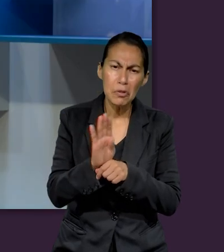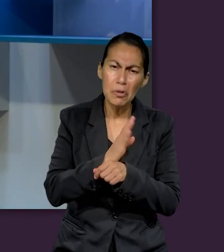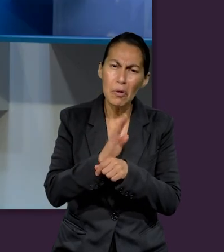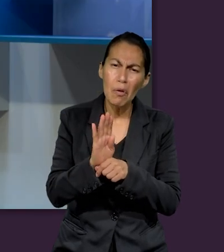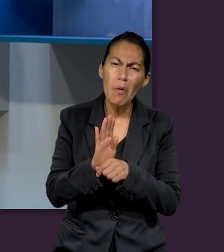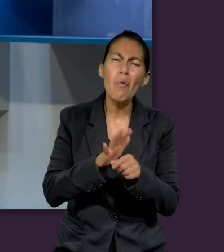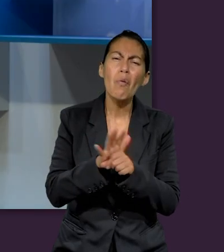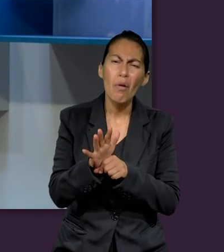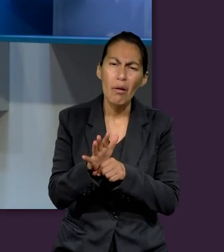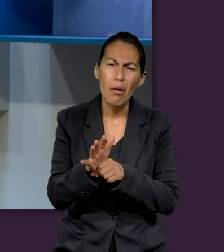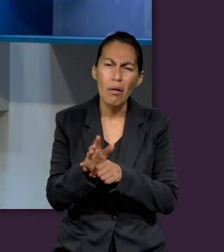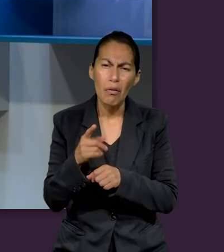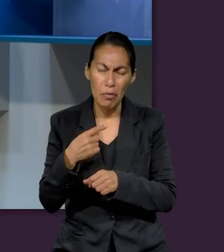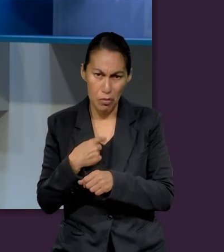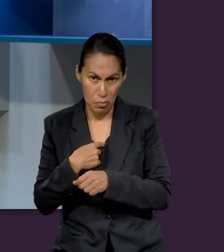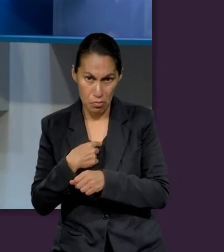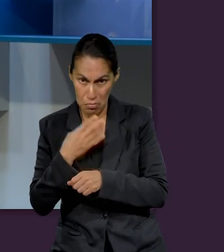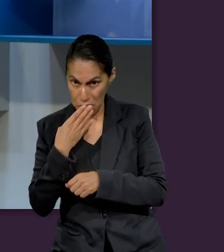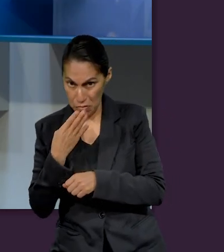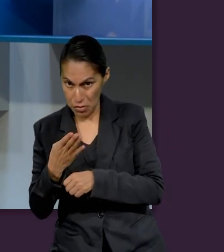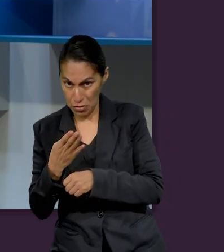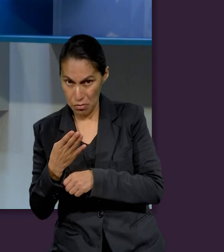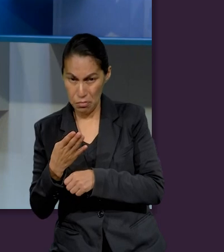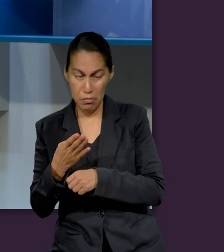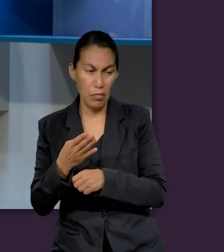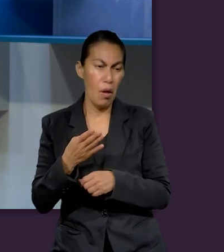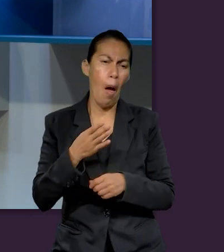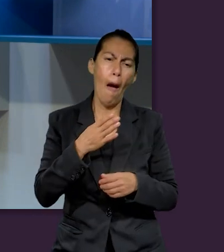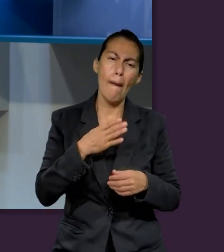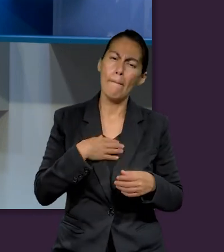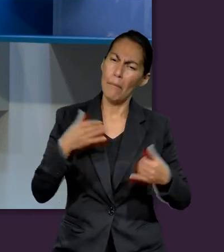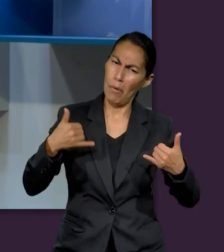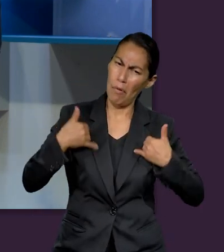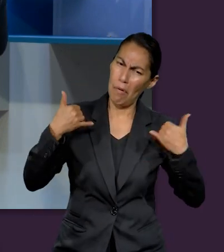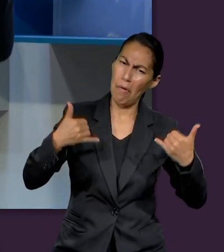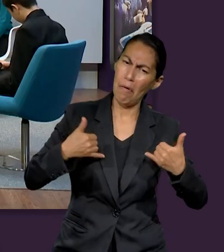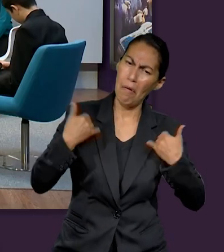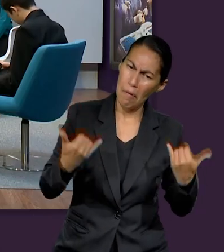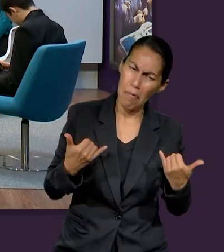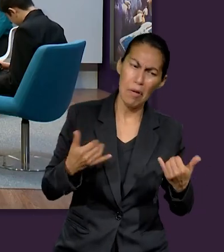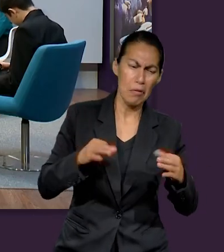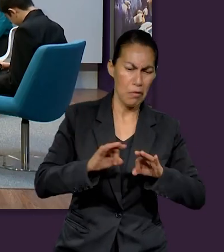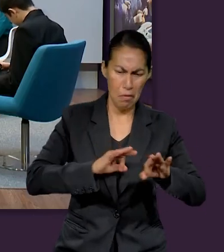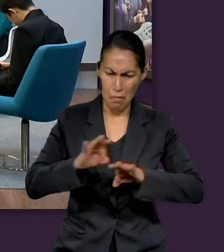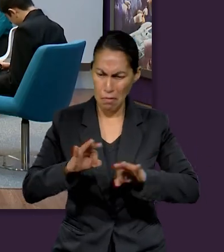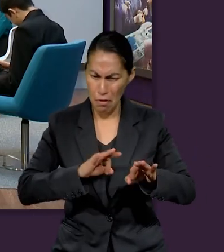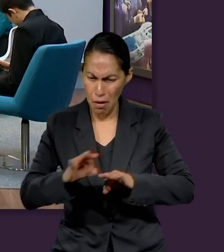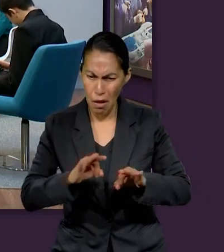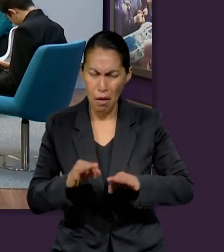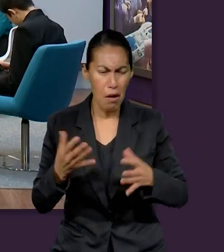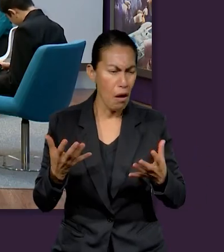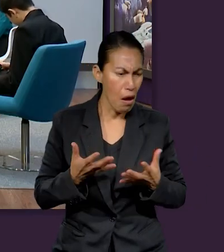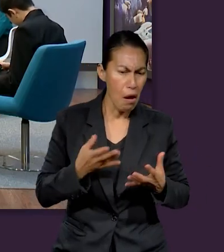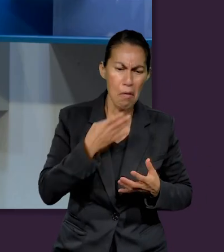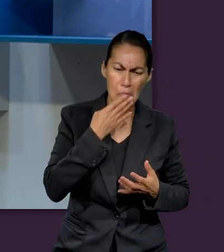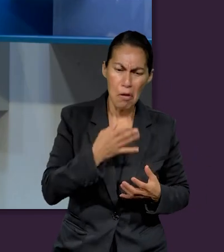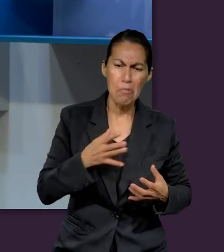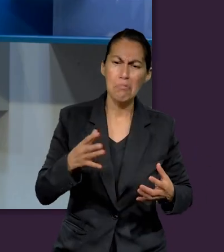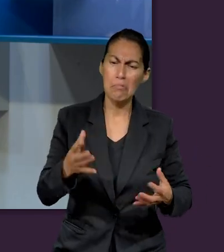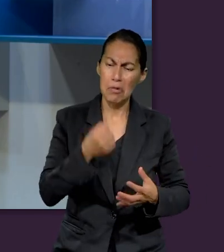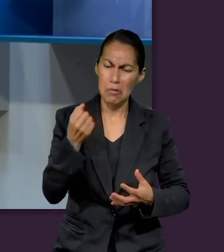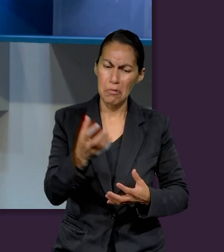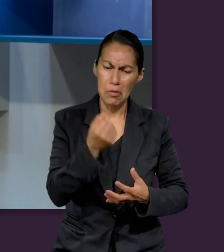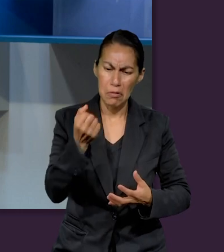y después de la muerte pongo a Dios en primer lugar tanto en mi jubilación como en mi época productiva como en la época